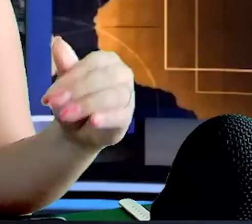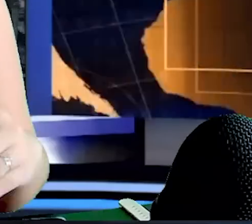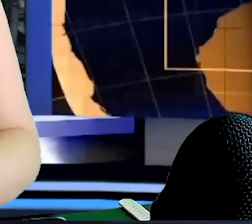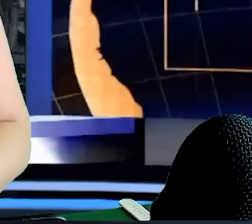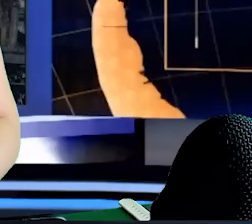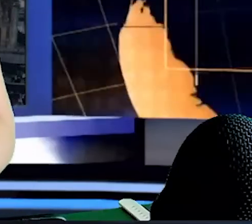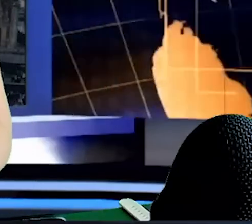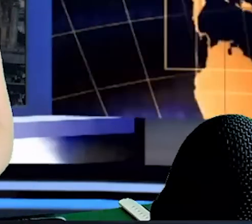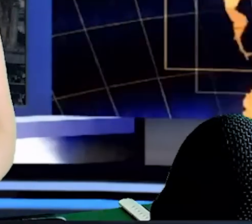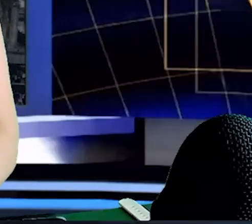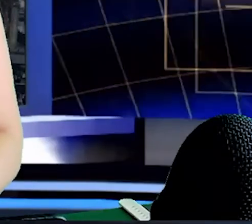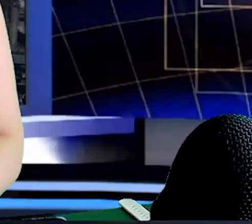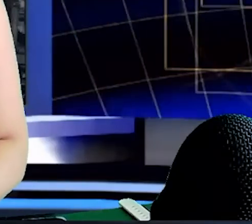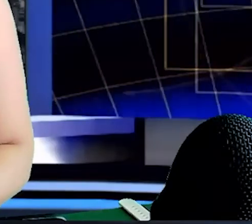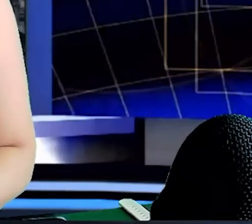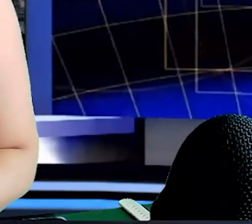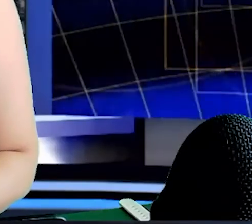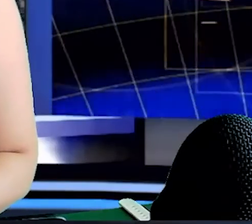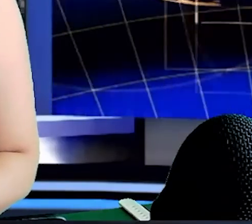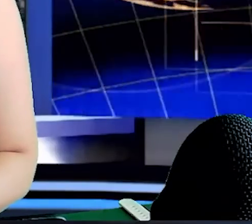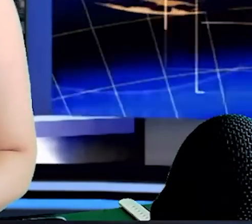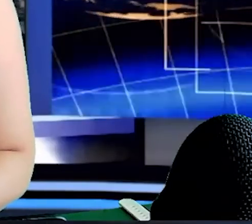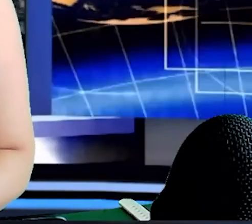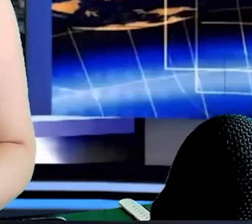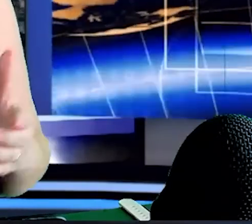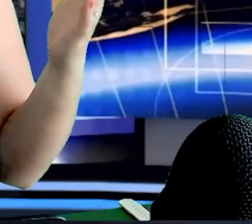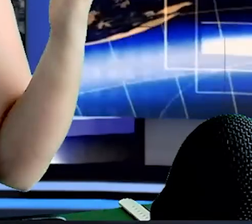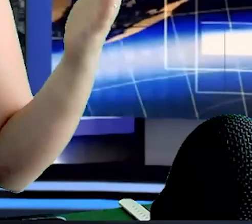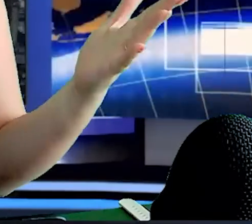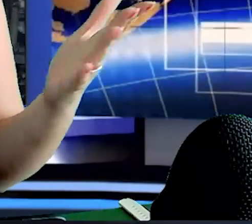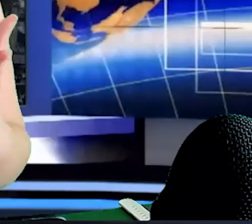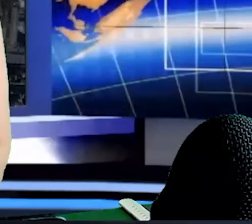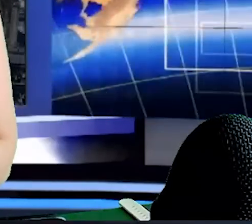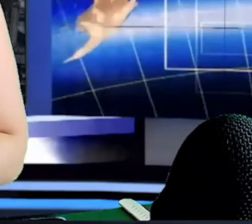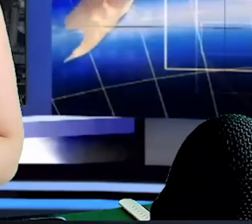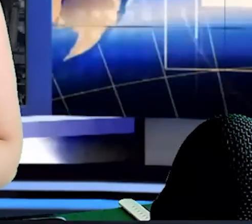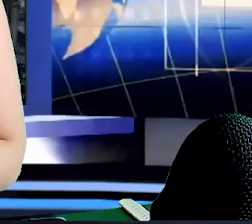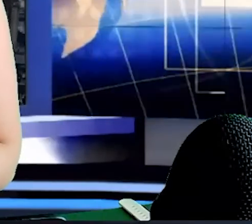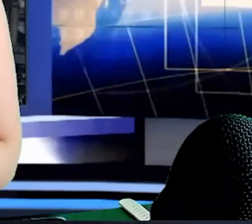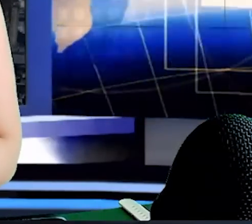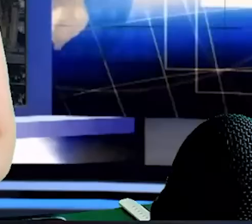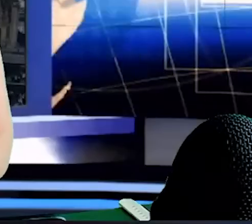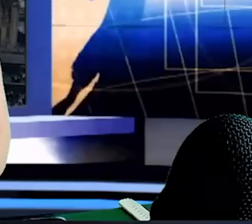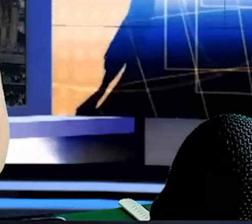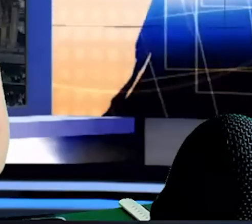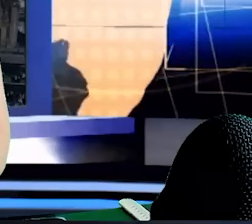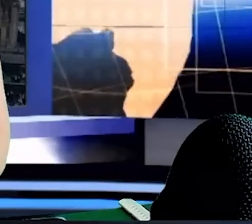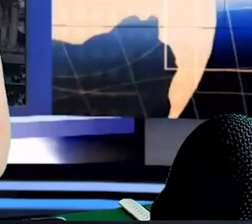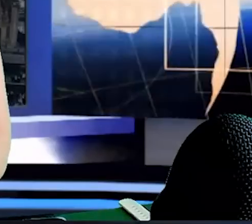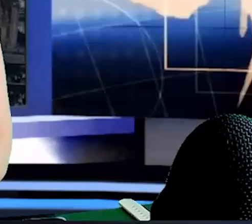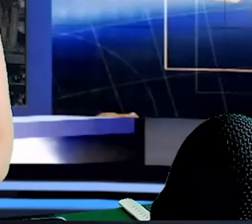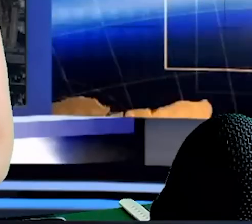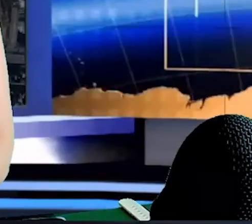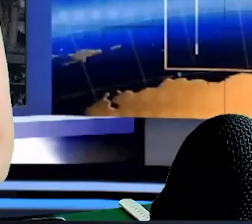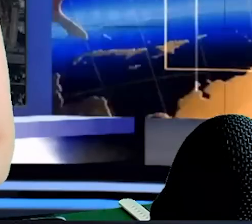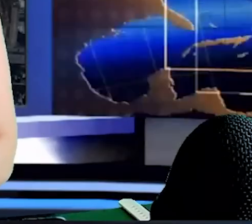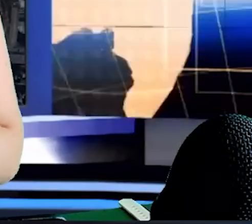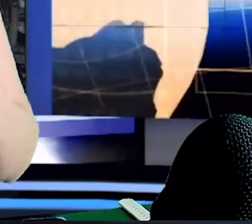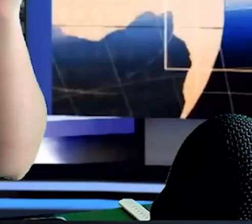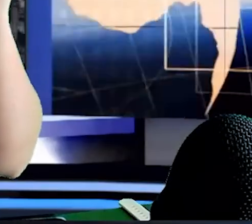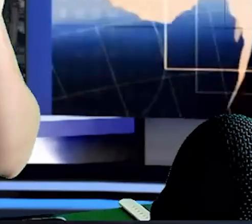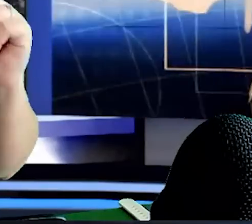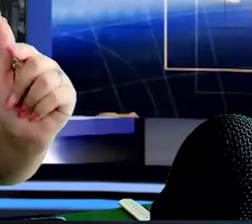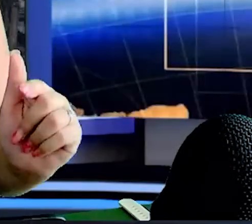estos hechos. Llegamos al final de este video, muchas gracias por acompañarnos. Yo soy Carolina García, suscríbanse y activen la campanita de las